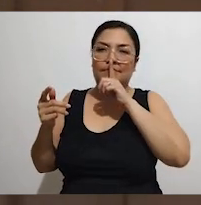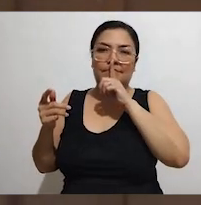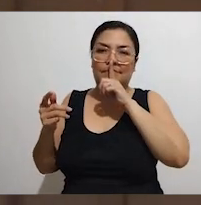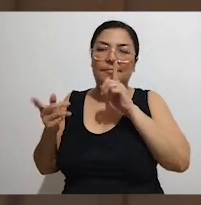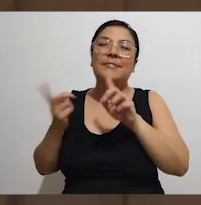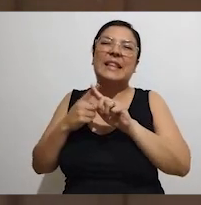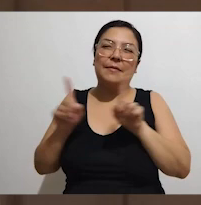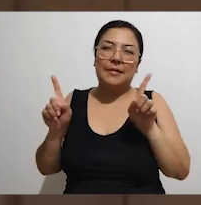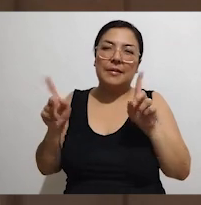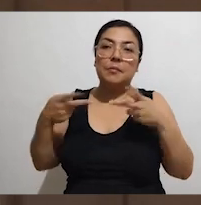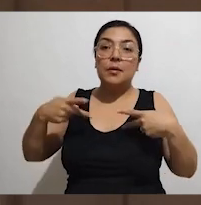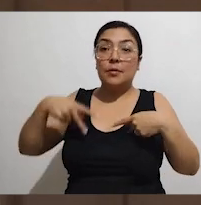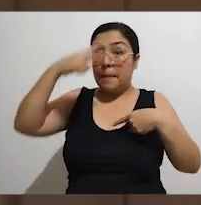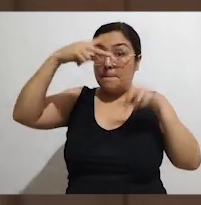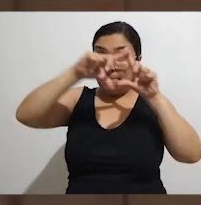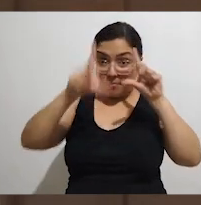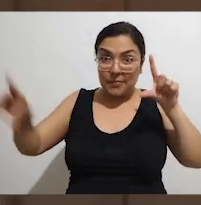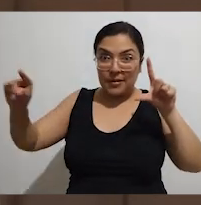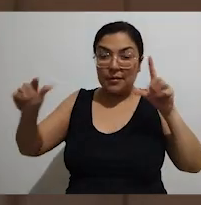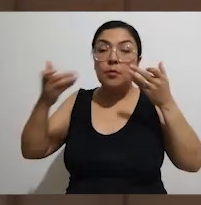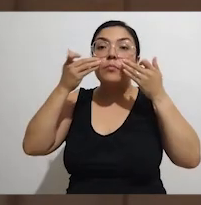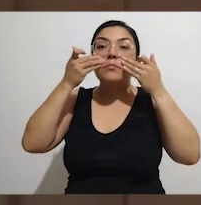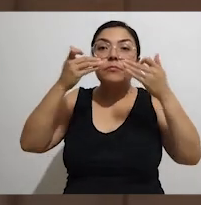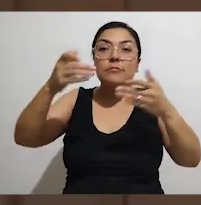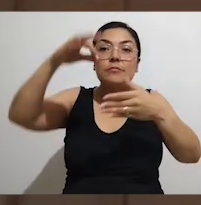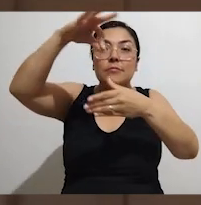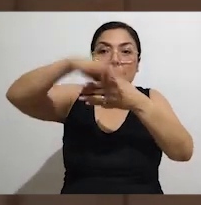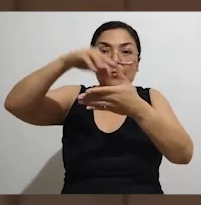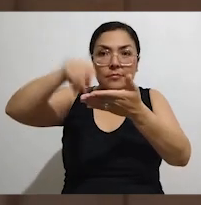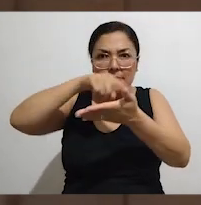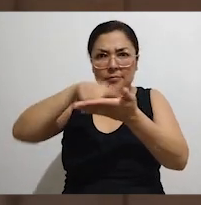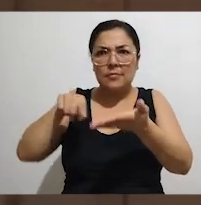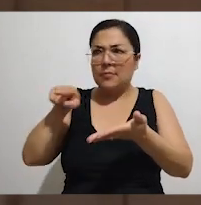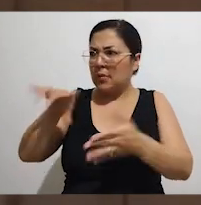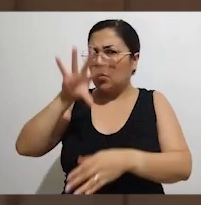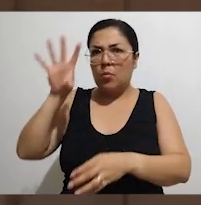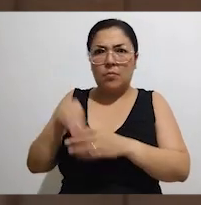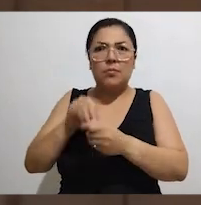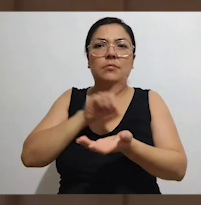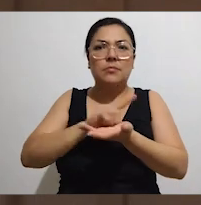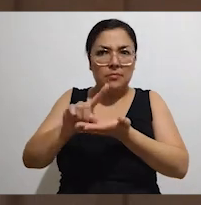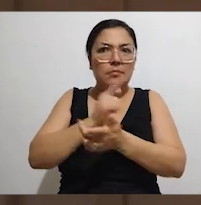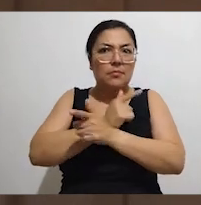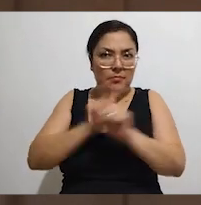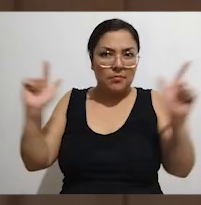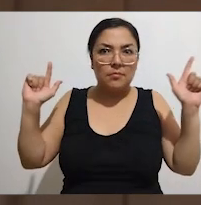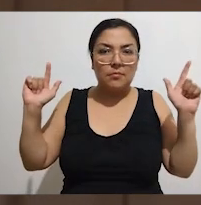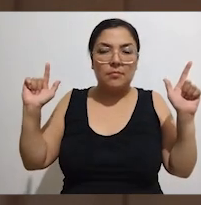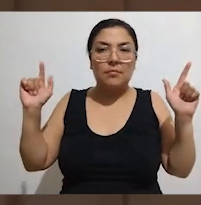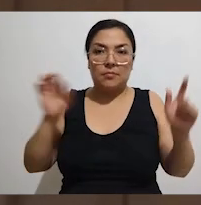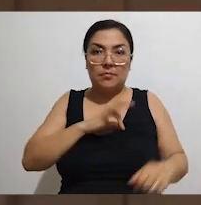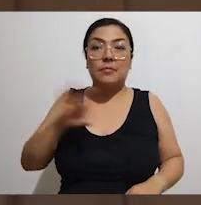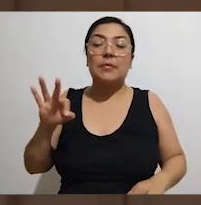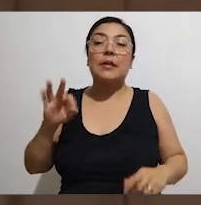un observador mexicano no deja de ser un ciudadano mexicano con todos sus derechos político-electorales a salvo. Una